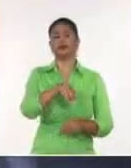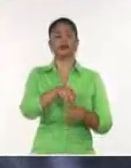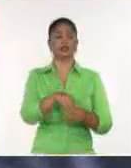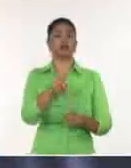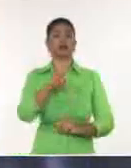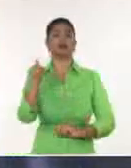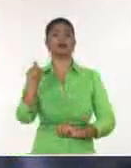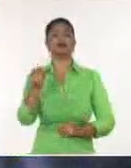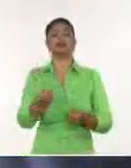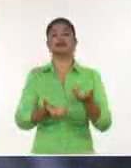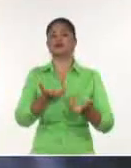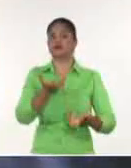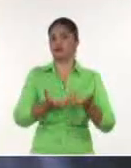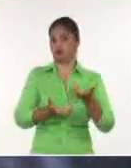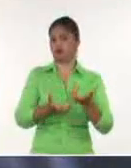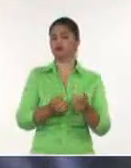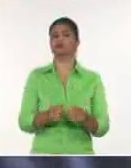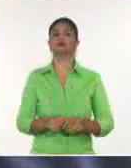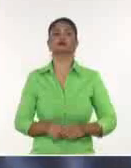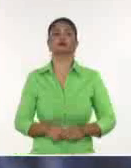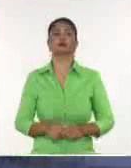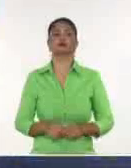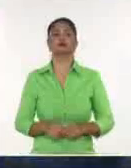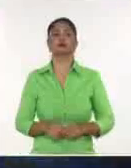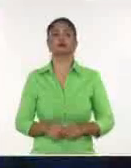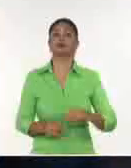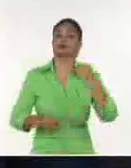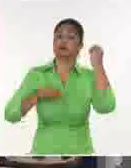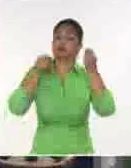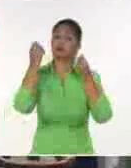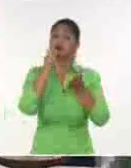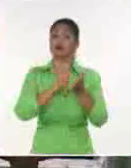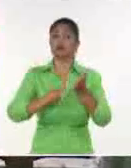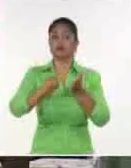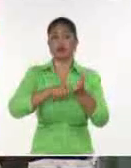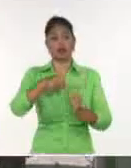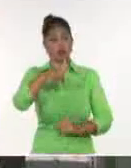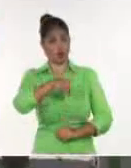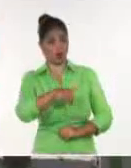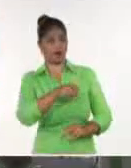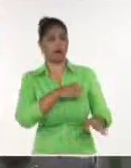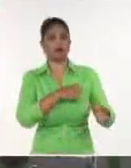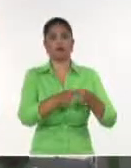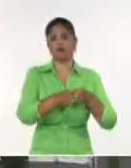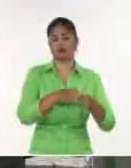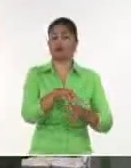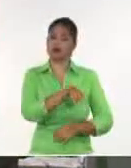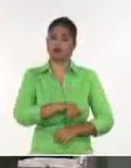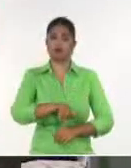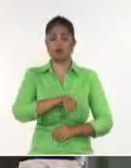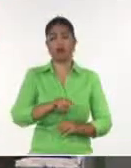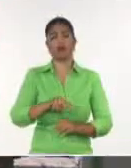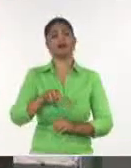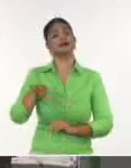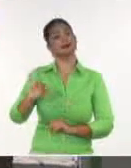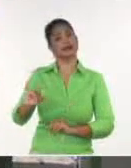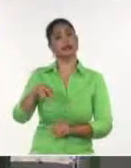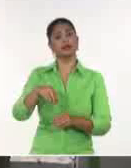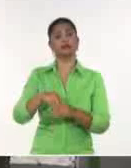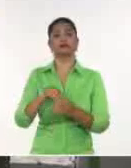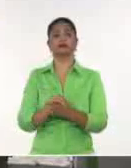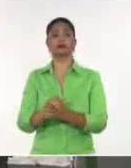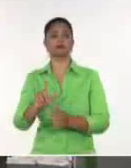es el jueves estamos estimando que se incorpora el sistema igual que la unidad número se de la tética de Mariel que tiene un problema de calentador de aire